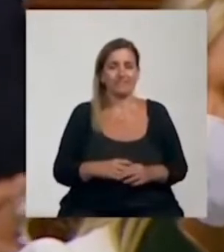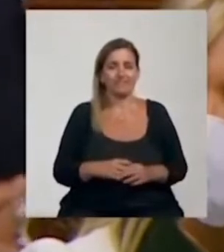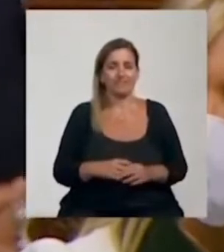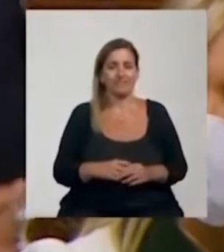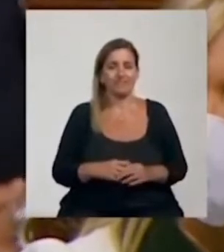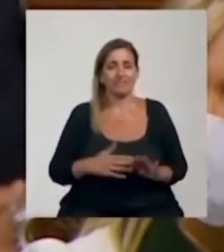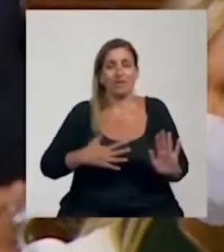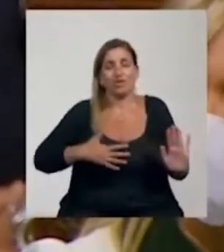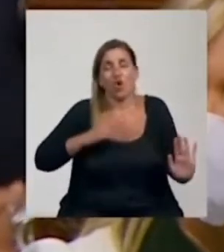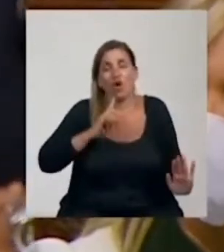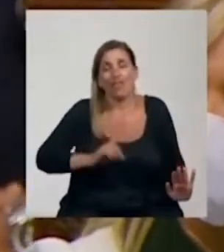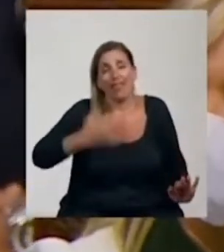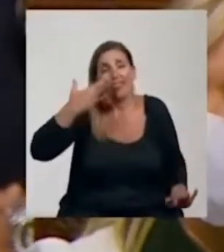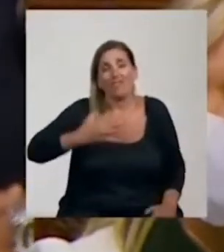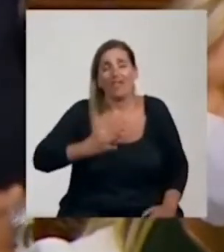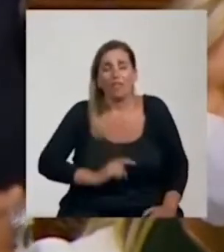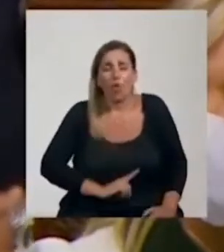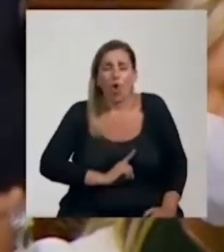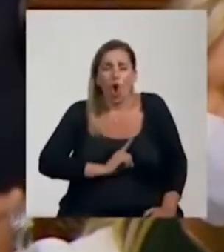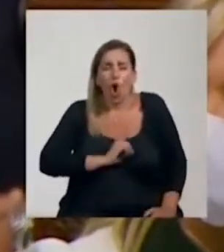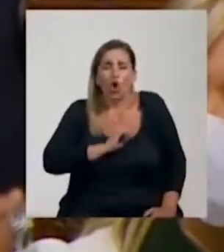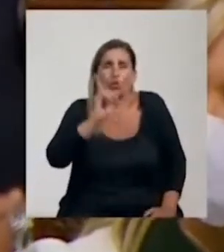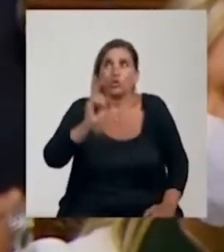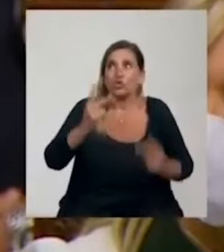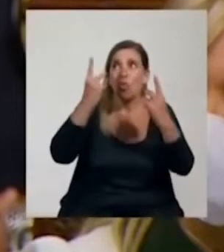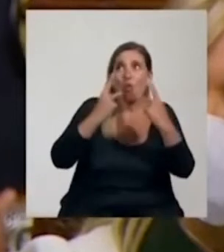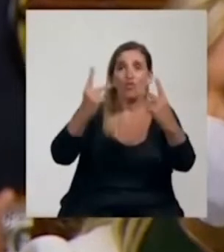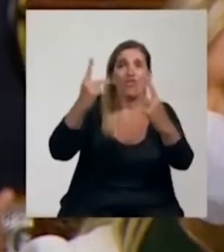Yo me vengo muy orgulloso cada vez que salgo del país.